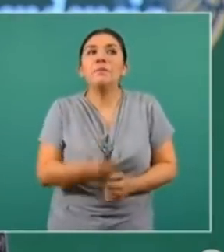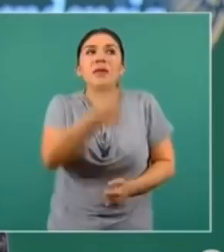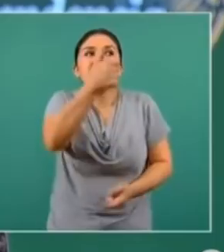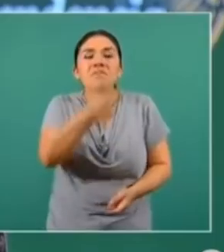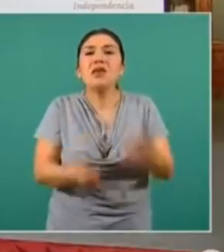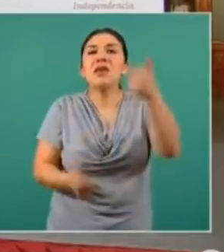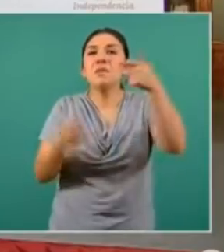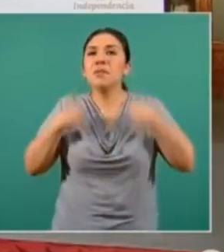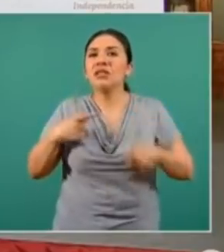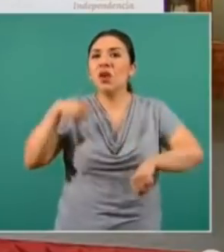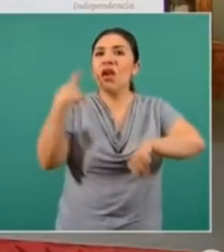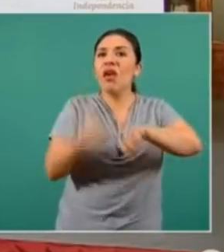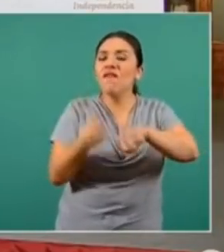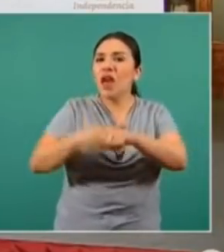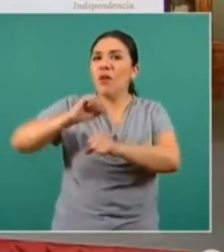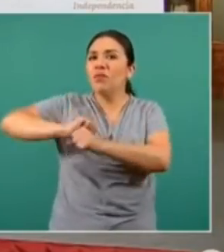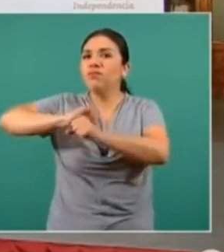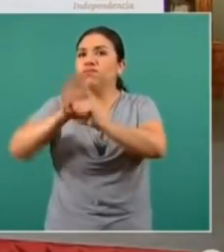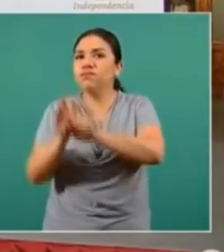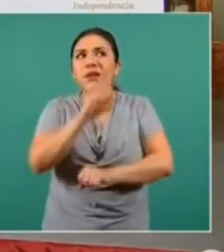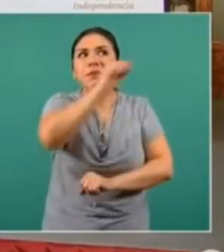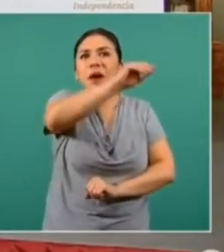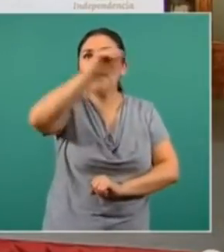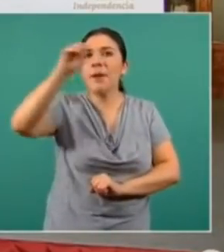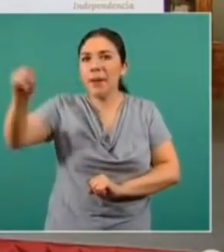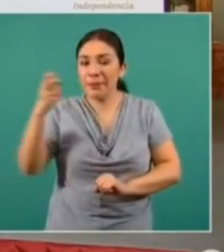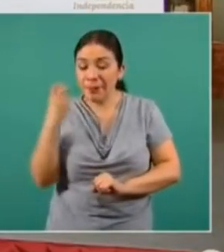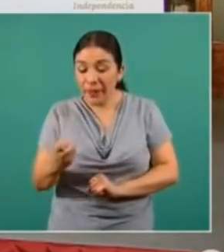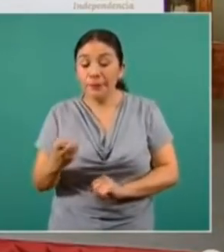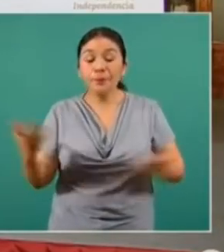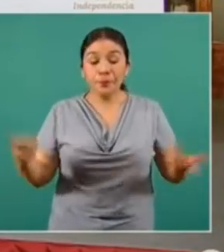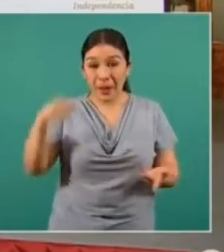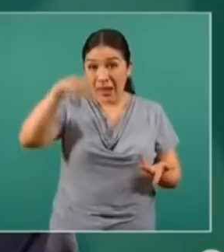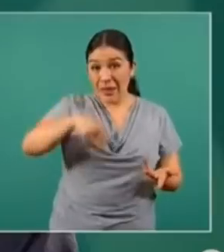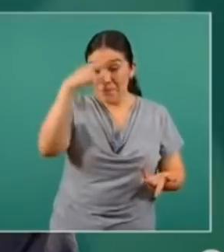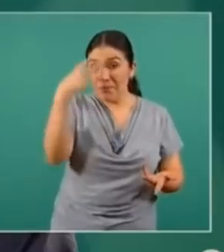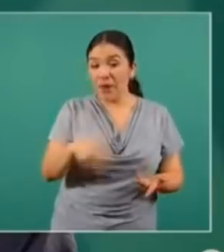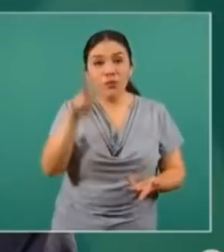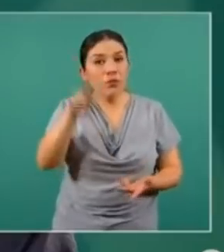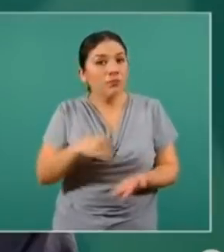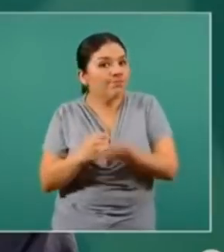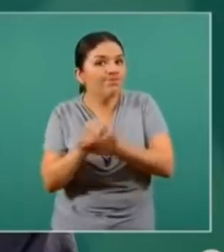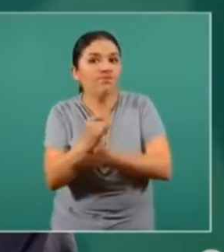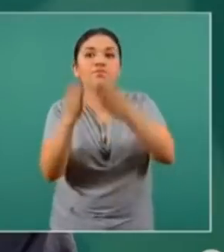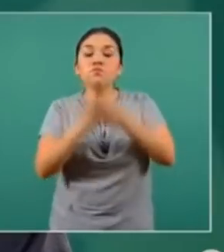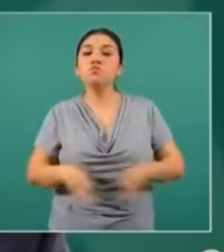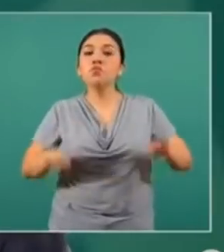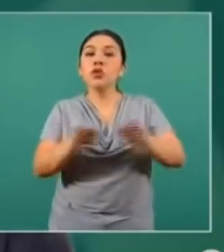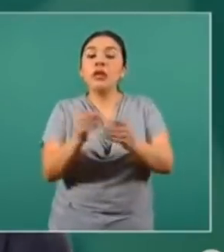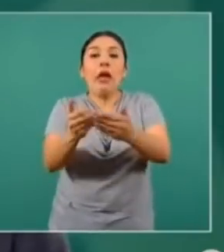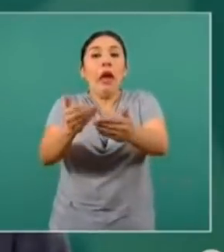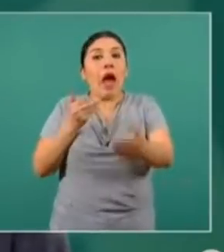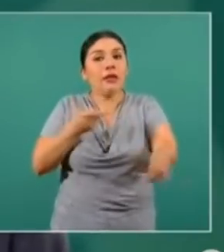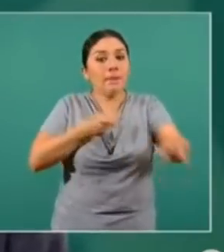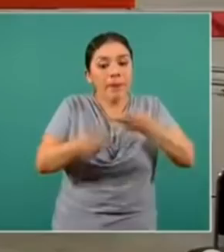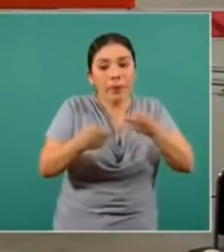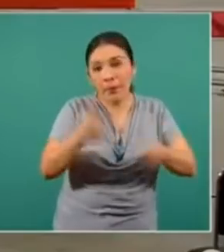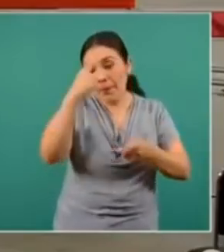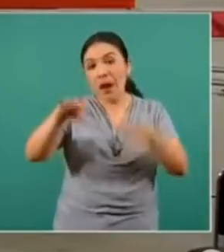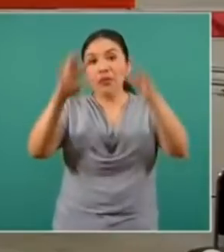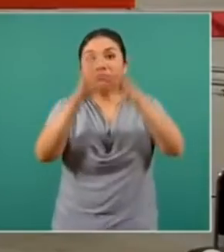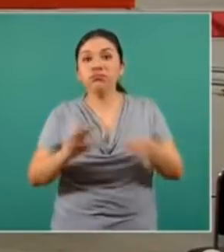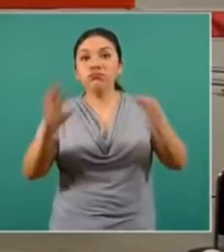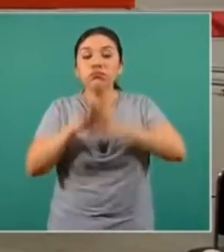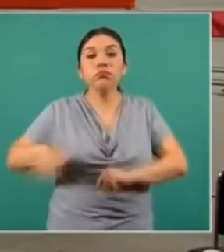primeros casos de COVID-19 en sus territorios. Pero para nosotros fue crucial empezar a familiarizar al pueblo de